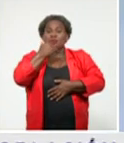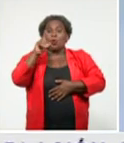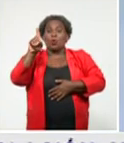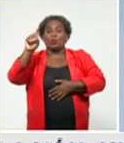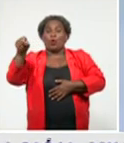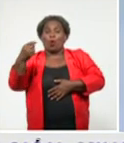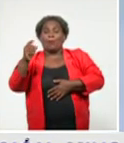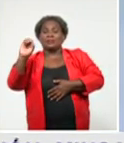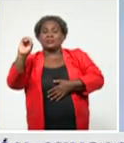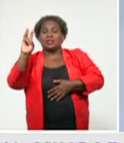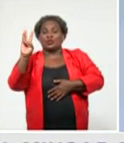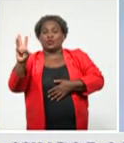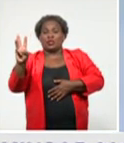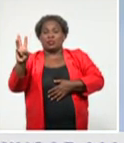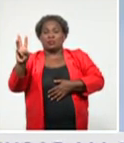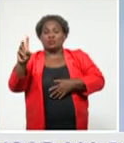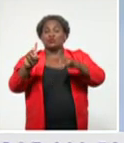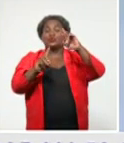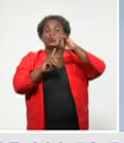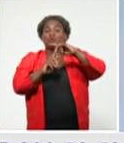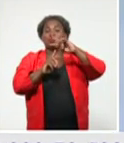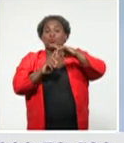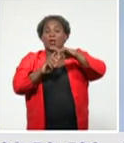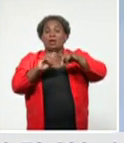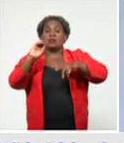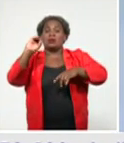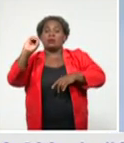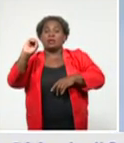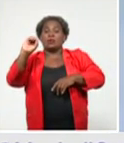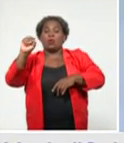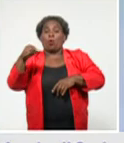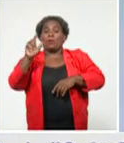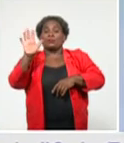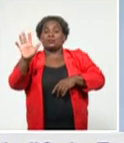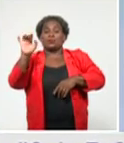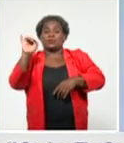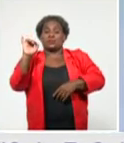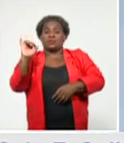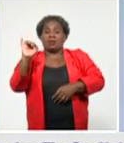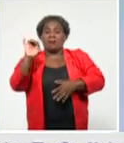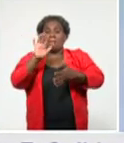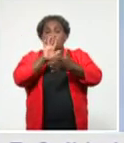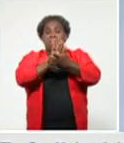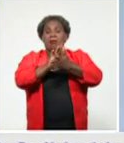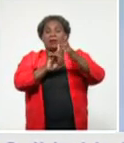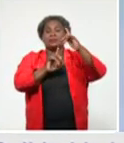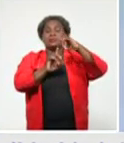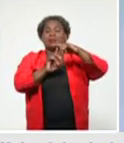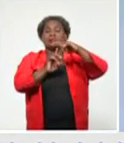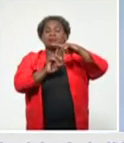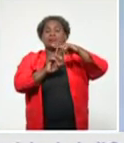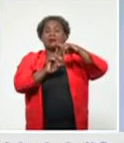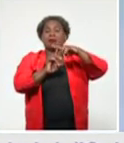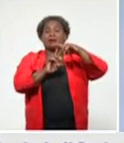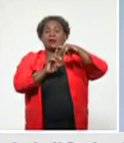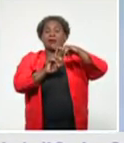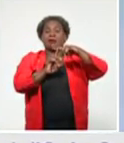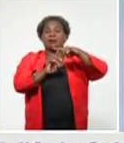en Las Tunas una tasa de 0,56, en Matanzas una tasa de